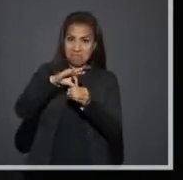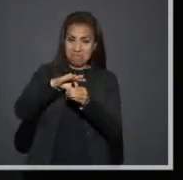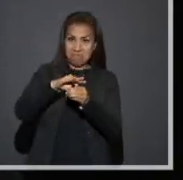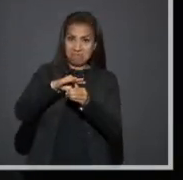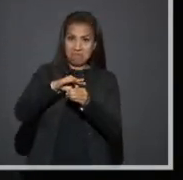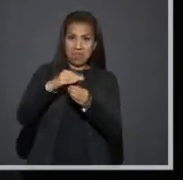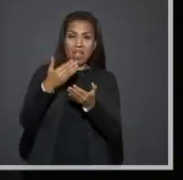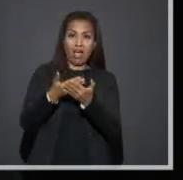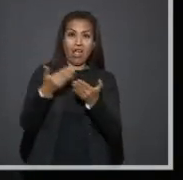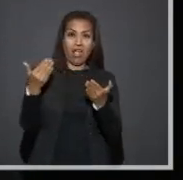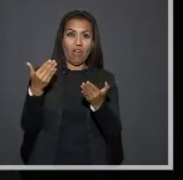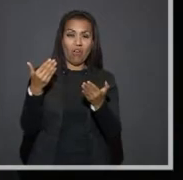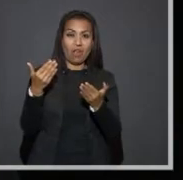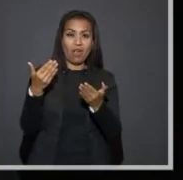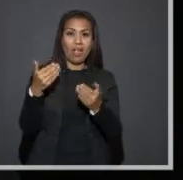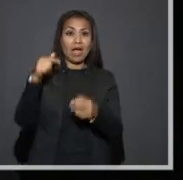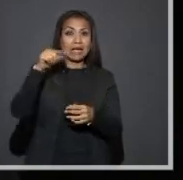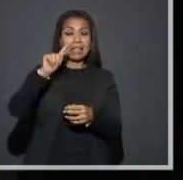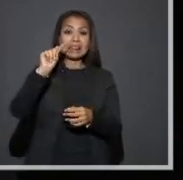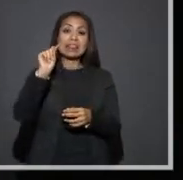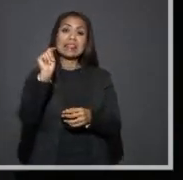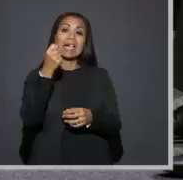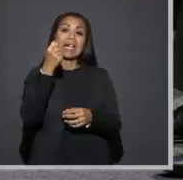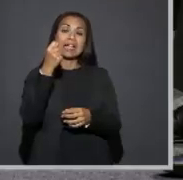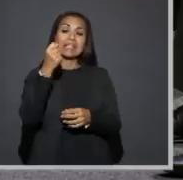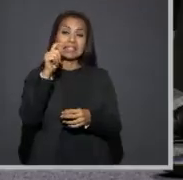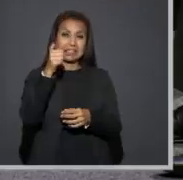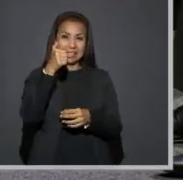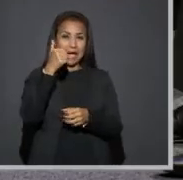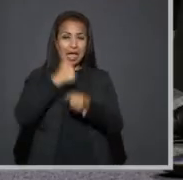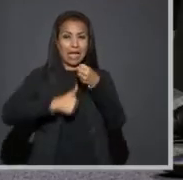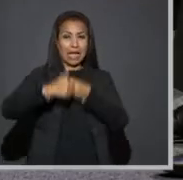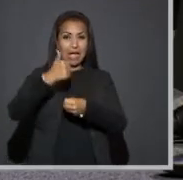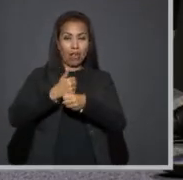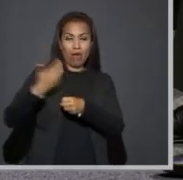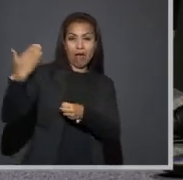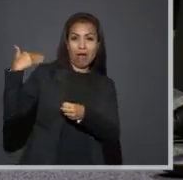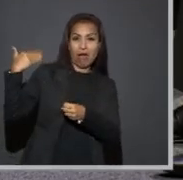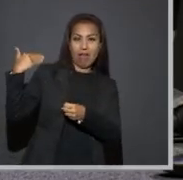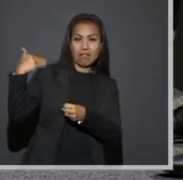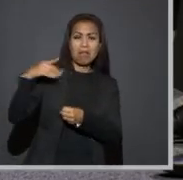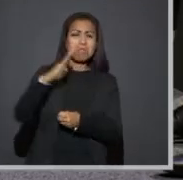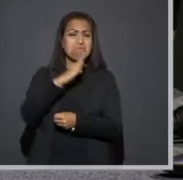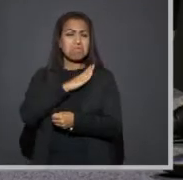fueron los estudiantes del TEC muy fraternos con nosotros.